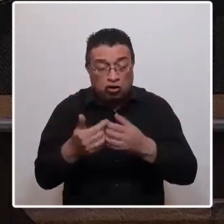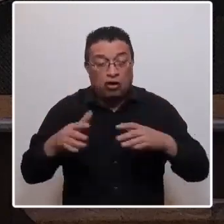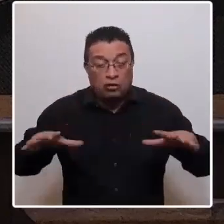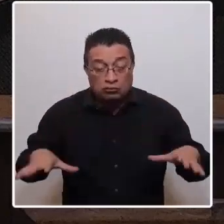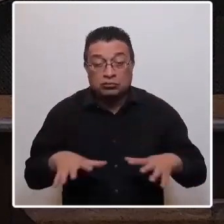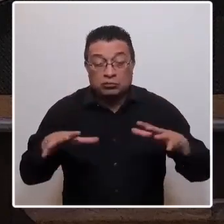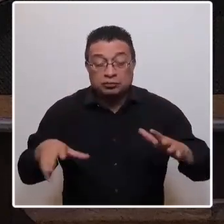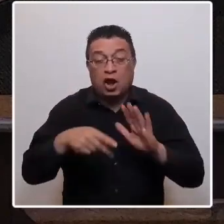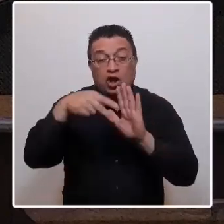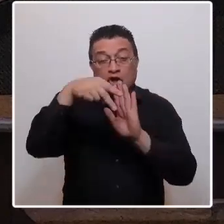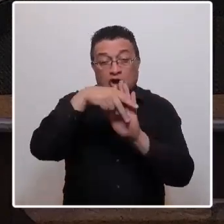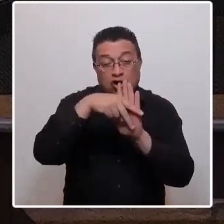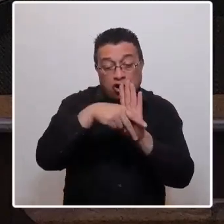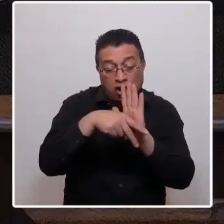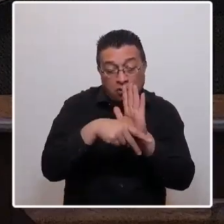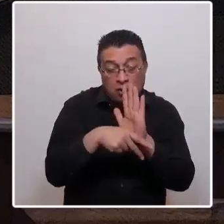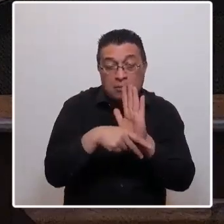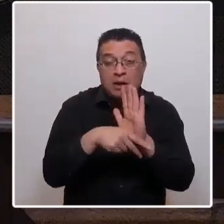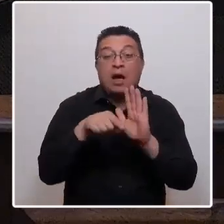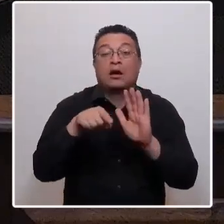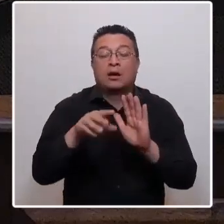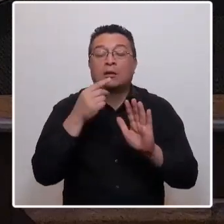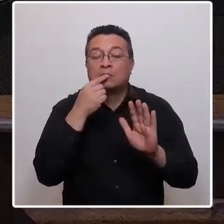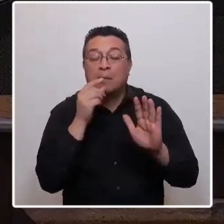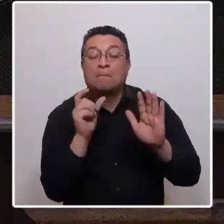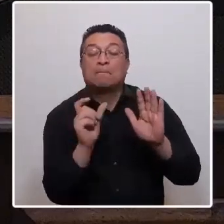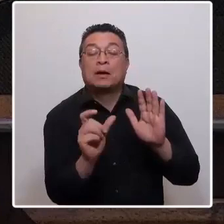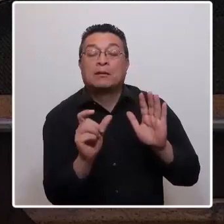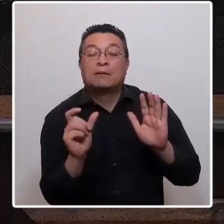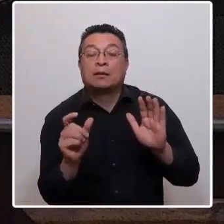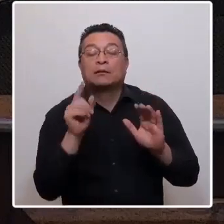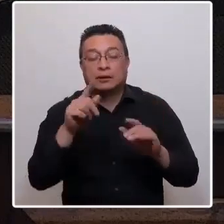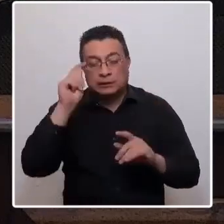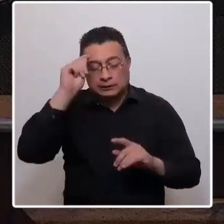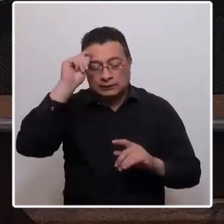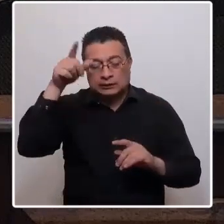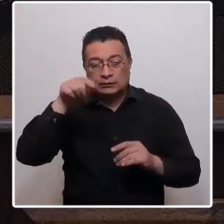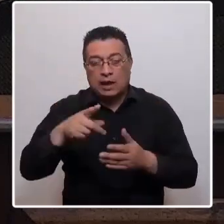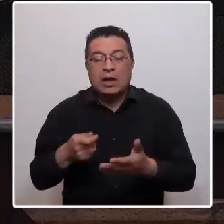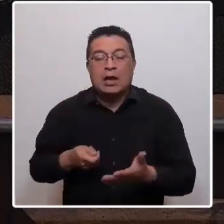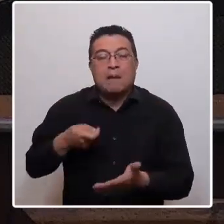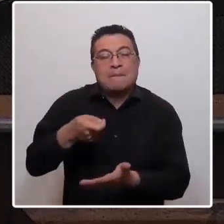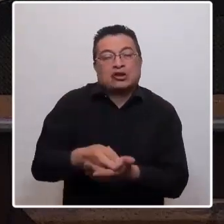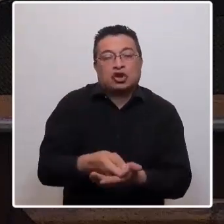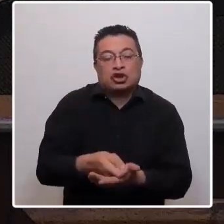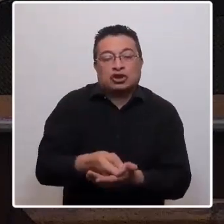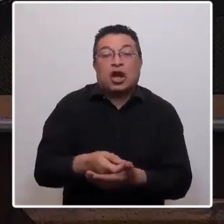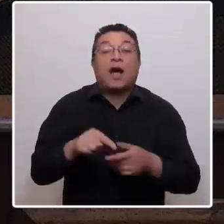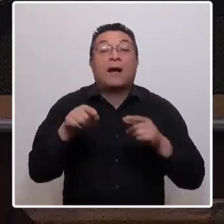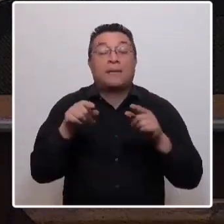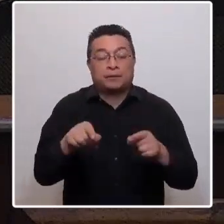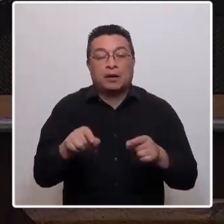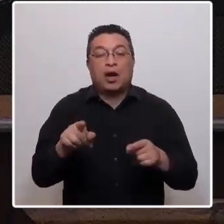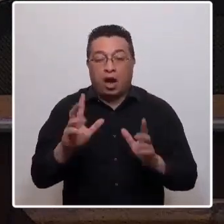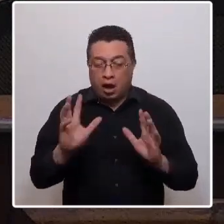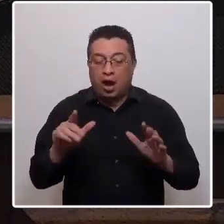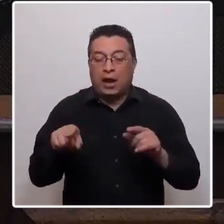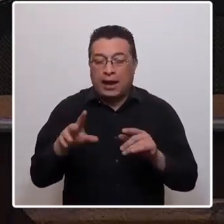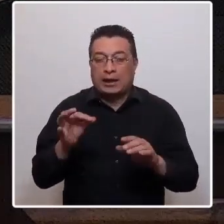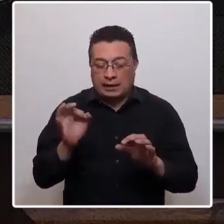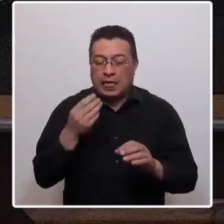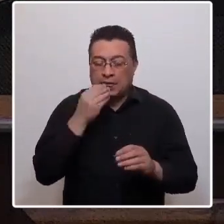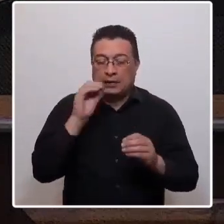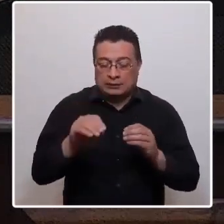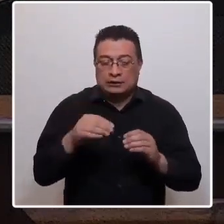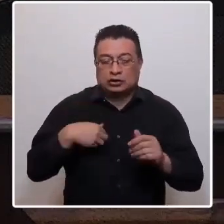de normativa con la frase iniciativa de inversión. Y uno piensa, aquí va a venir parte de lo que hemos venido